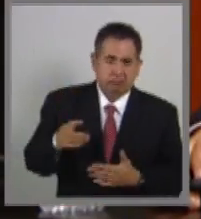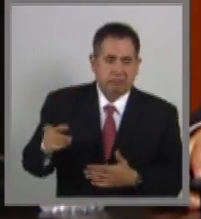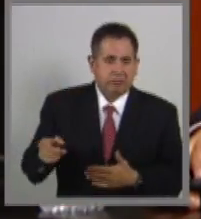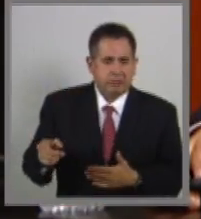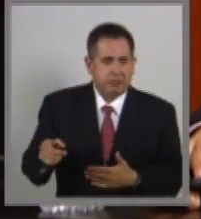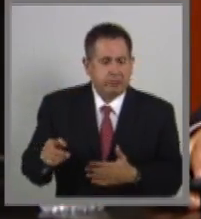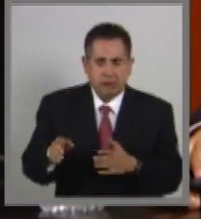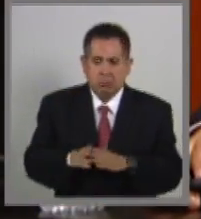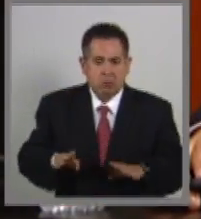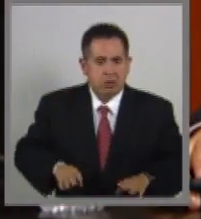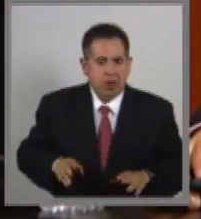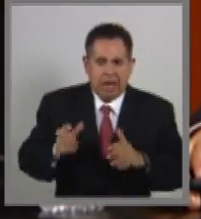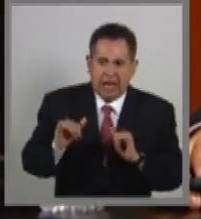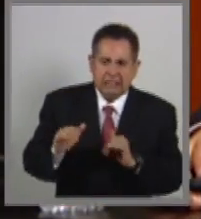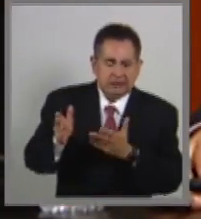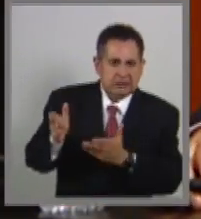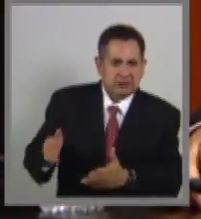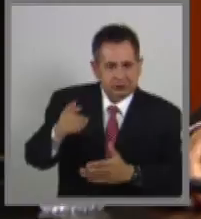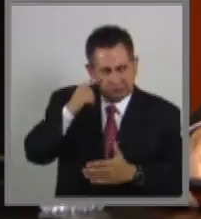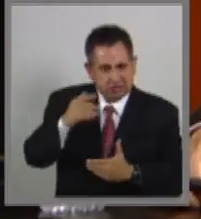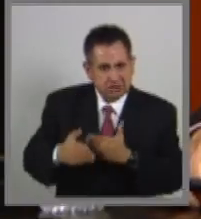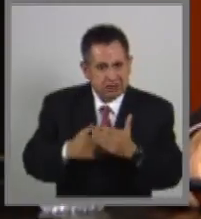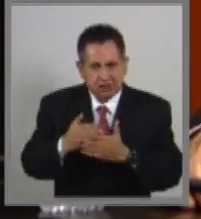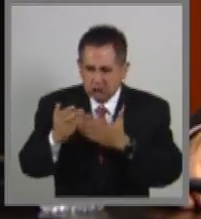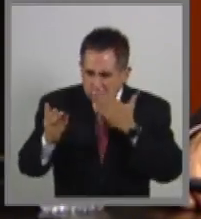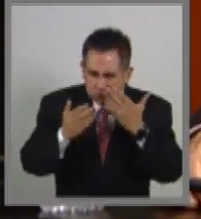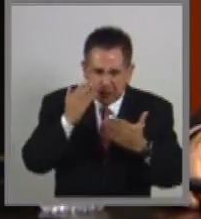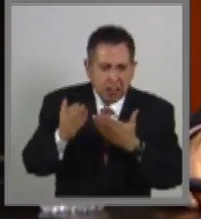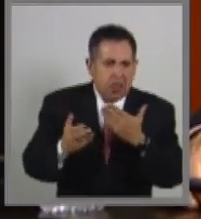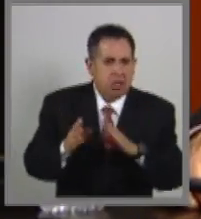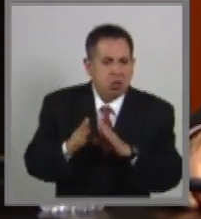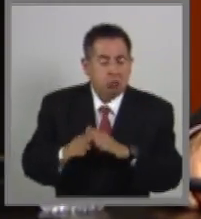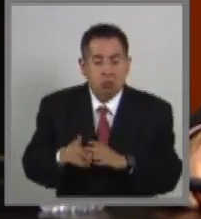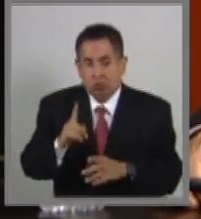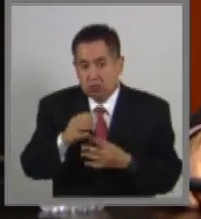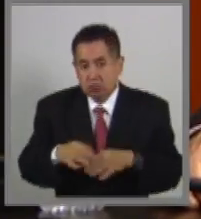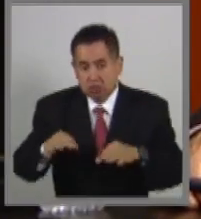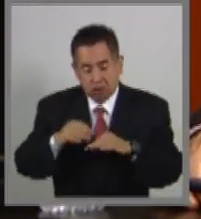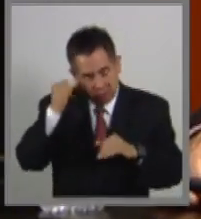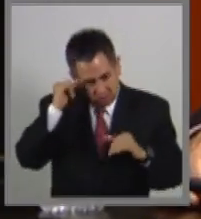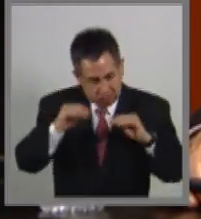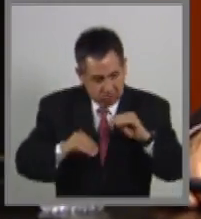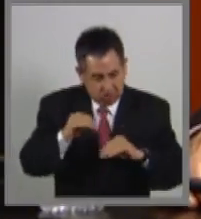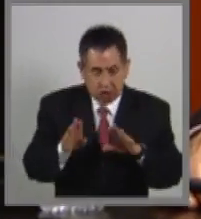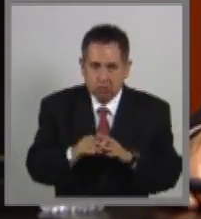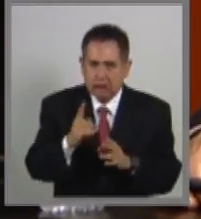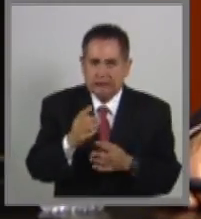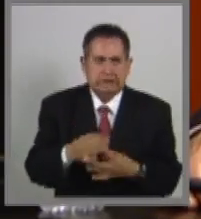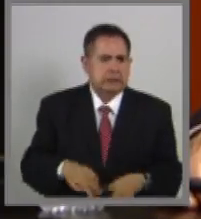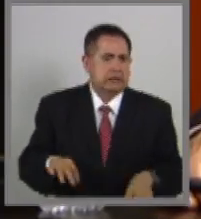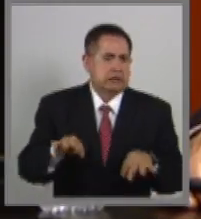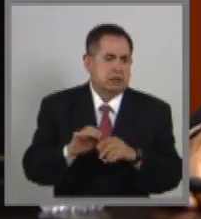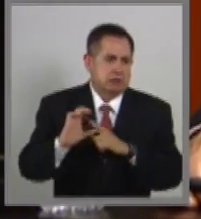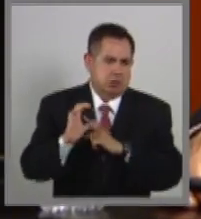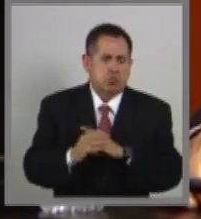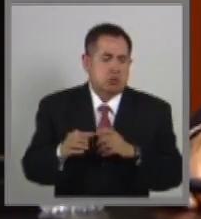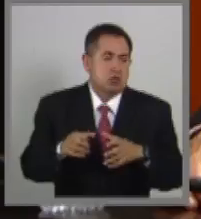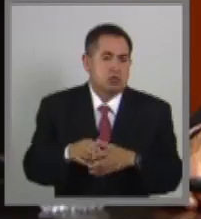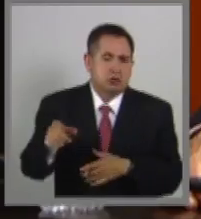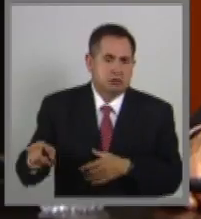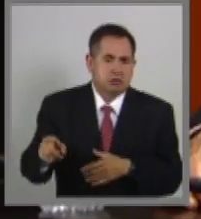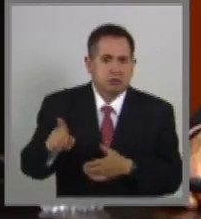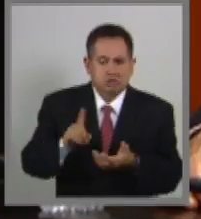le caracteriza de dedicarse, de estudiar, pero sobre todo de construir, ha sido importante en las comisiones